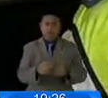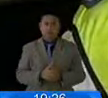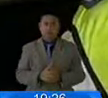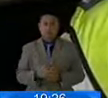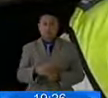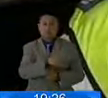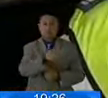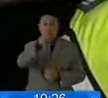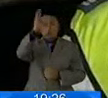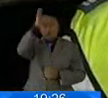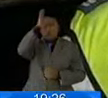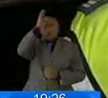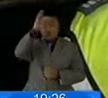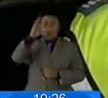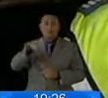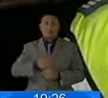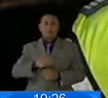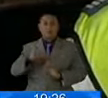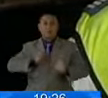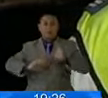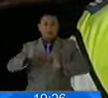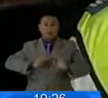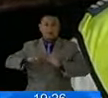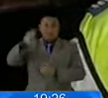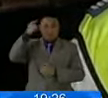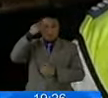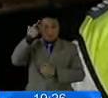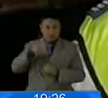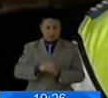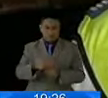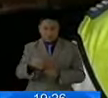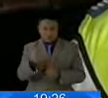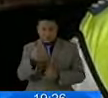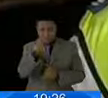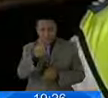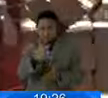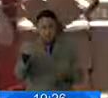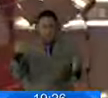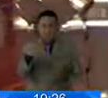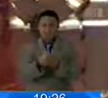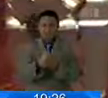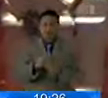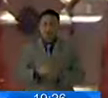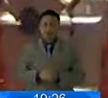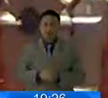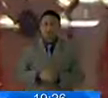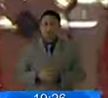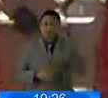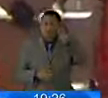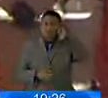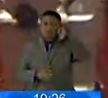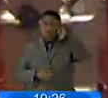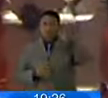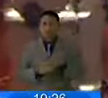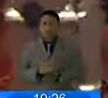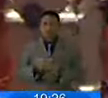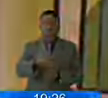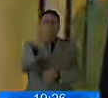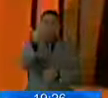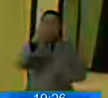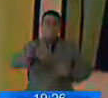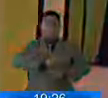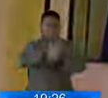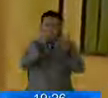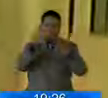ven el accidente en sí, el siniestro en medida de lo que ha pasado. Cerca de las 3 de la mañana se reportó la novedad.